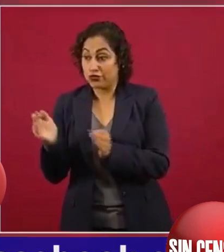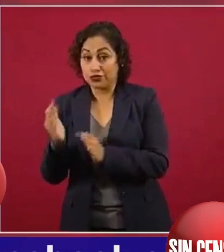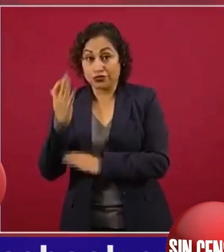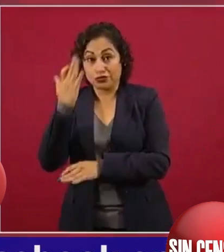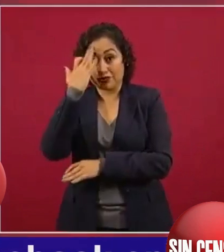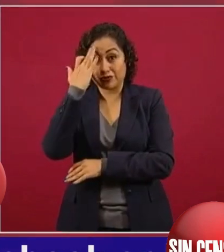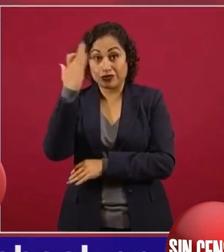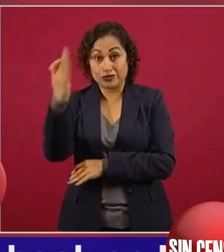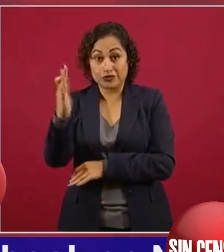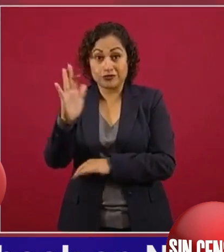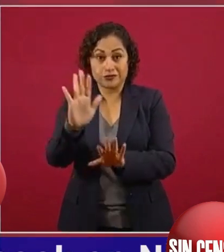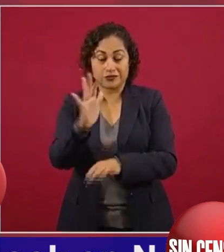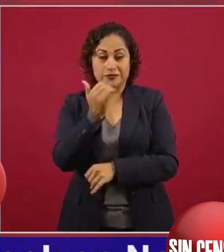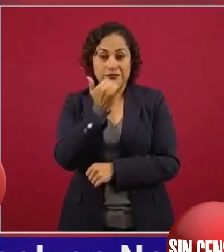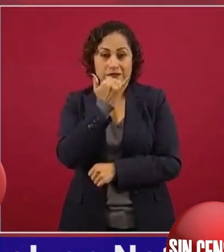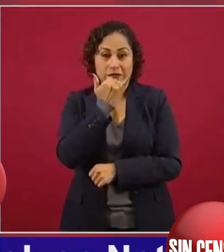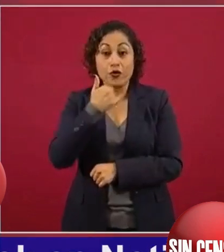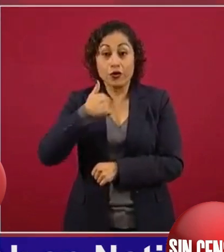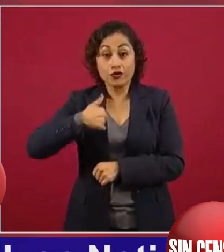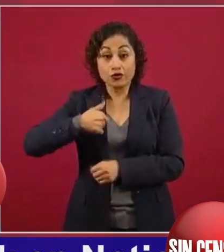Yo no me voy a reelegir,